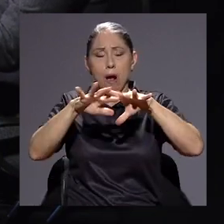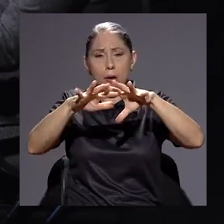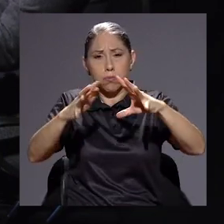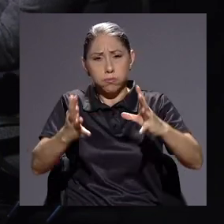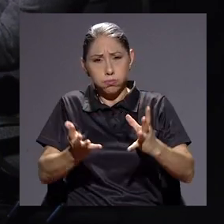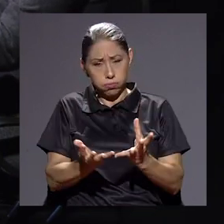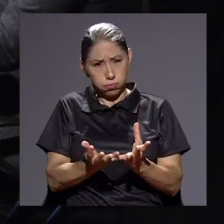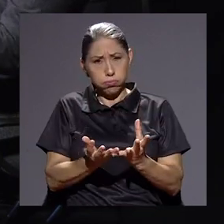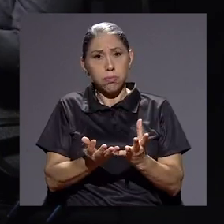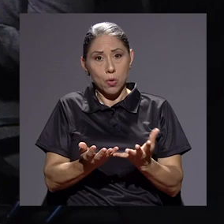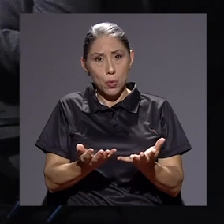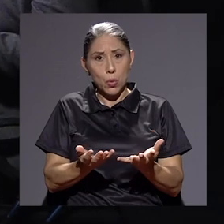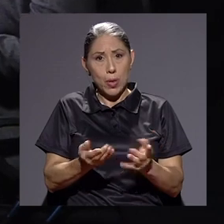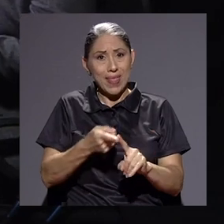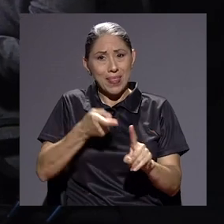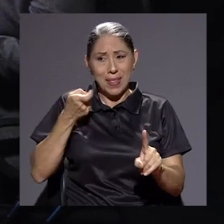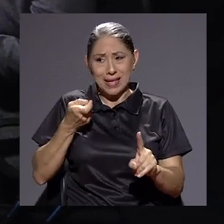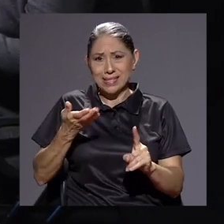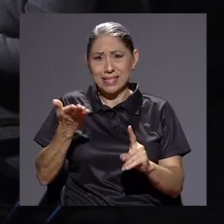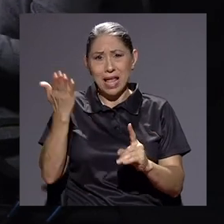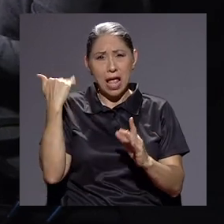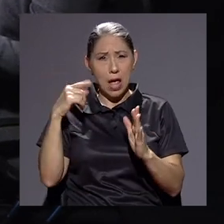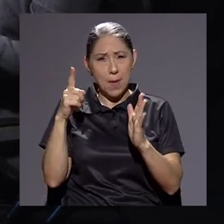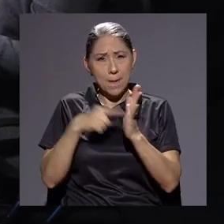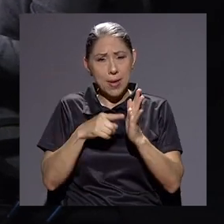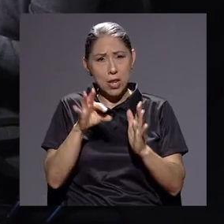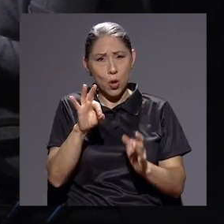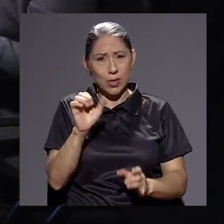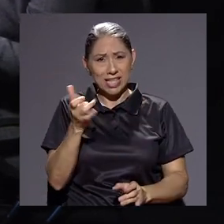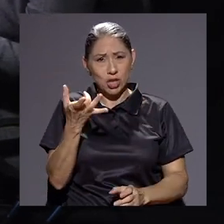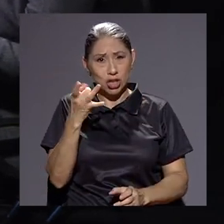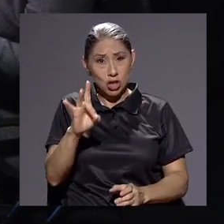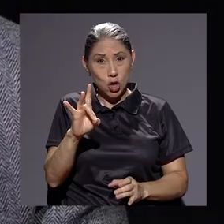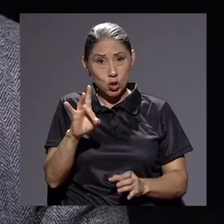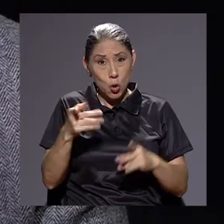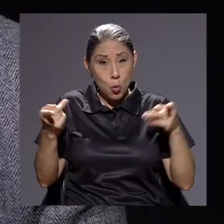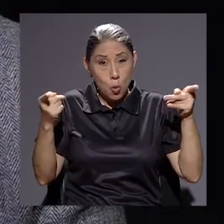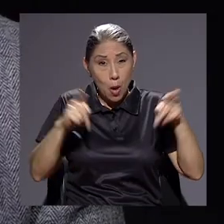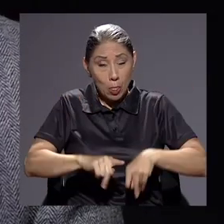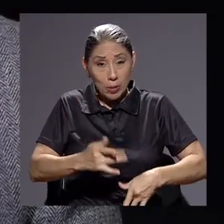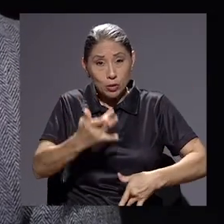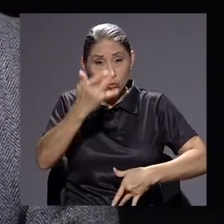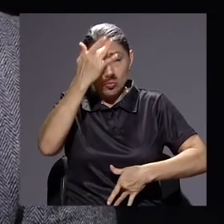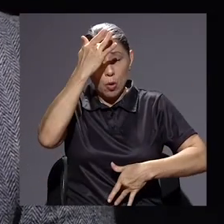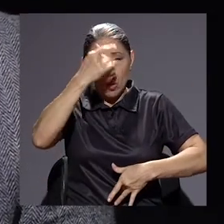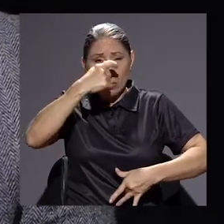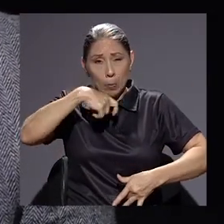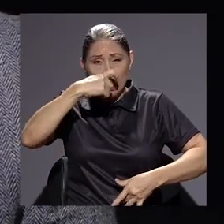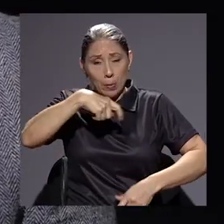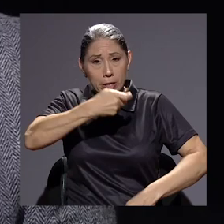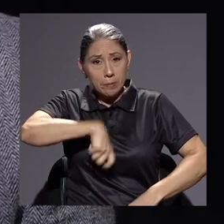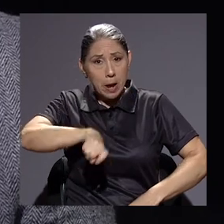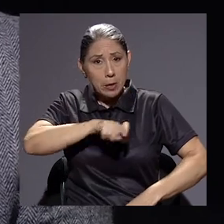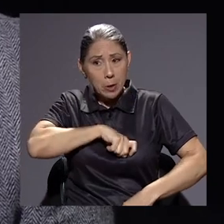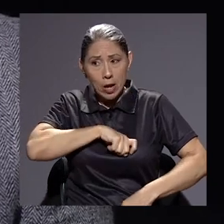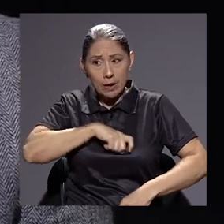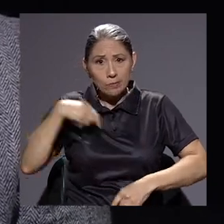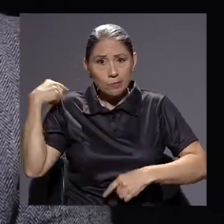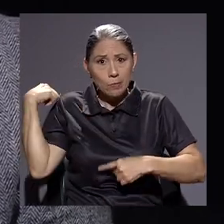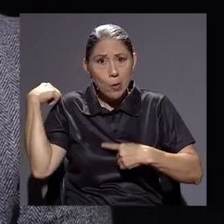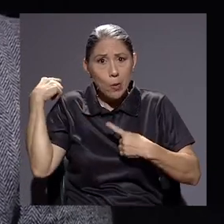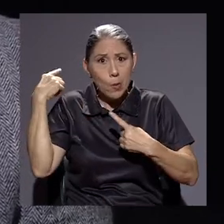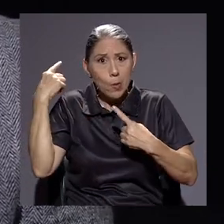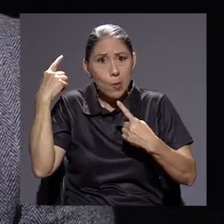cual desde 1918, cuando se da la gripe española, no había acontecido